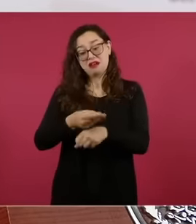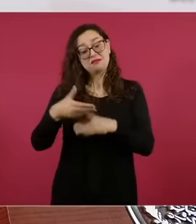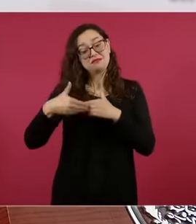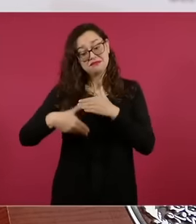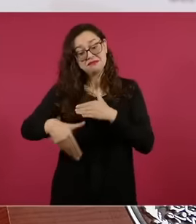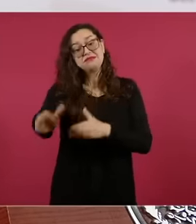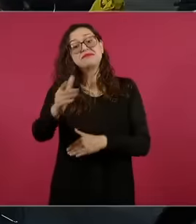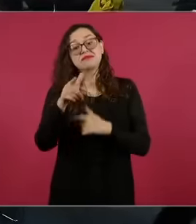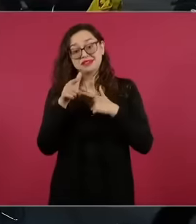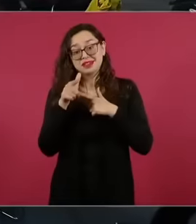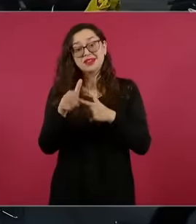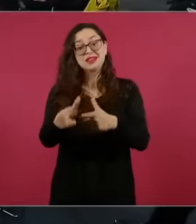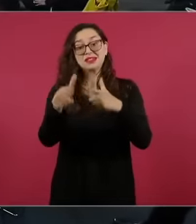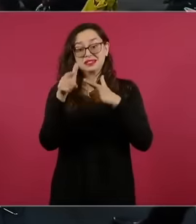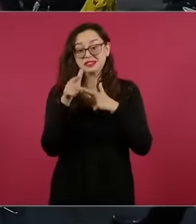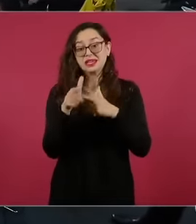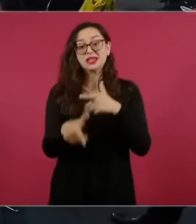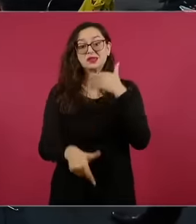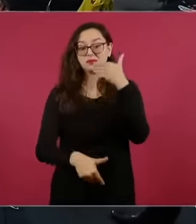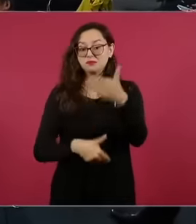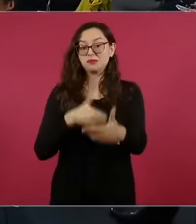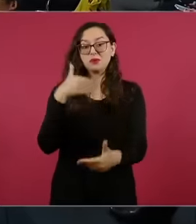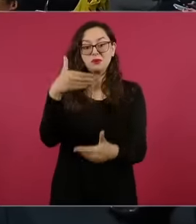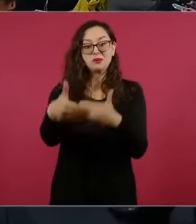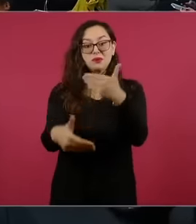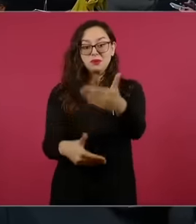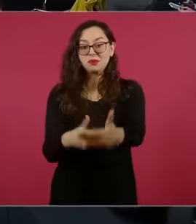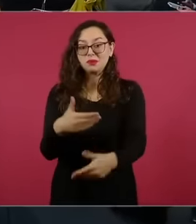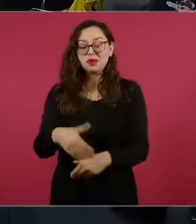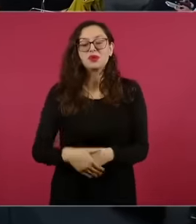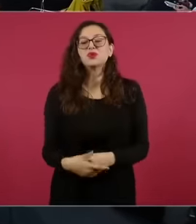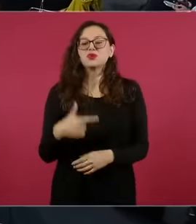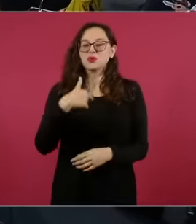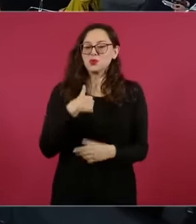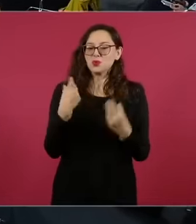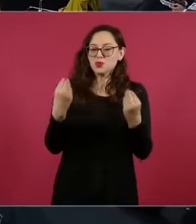hay que seguir adelante. Y estoy contento porque